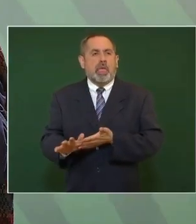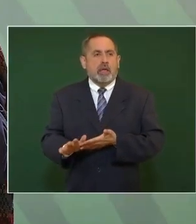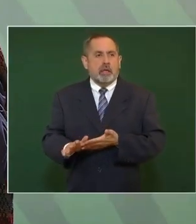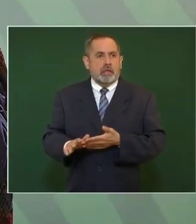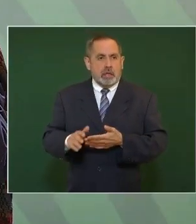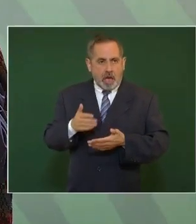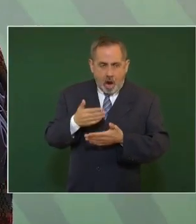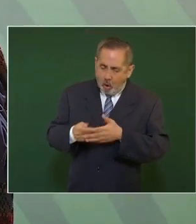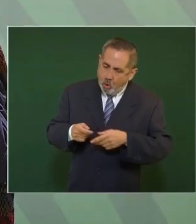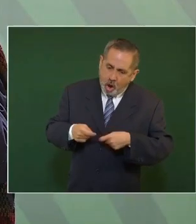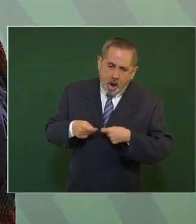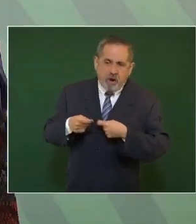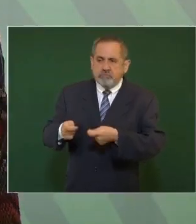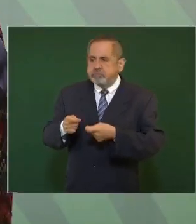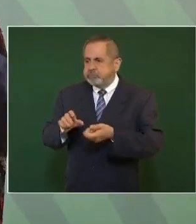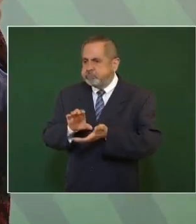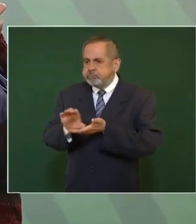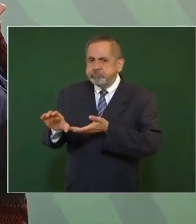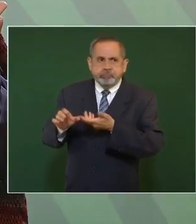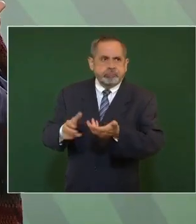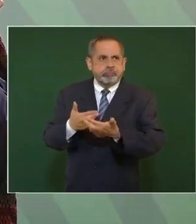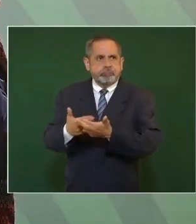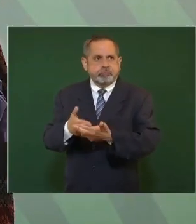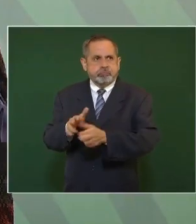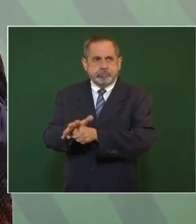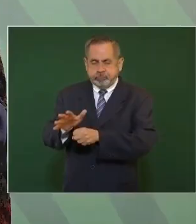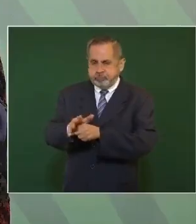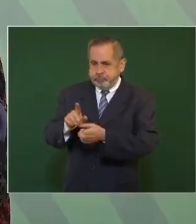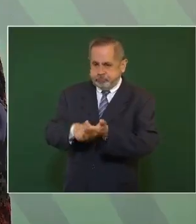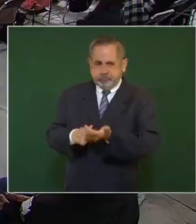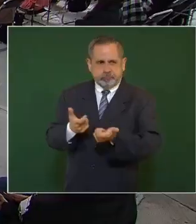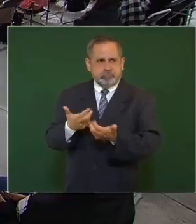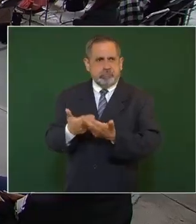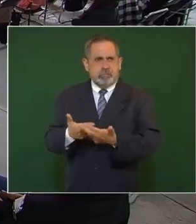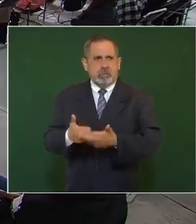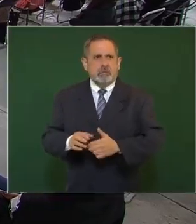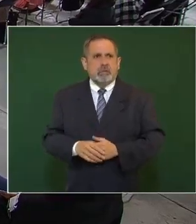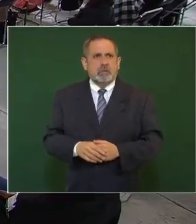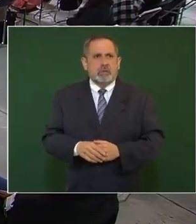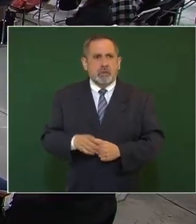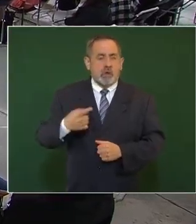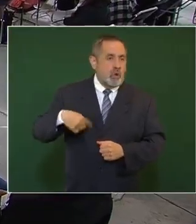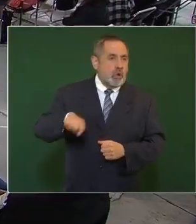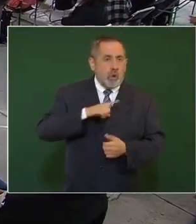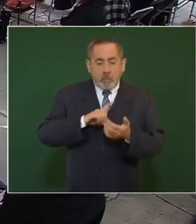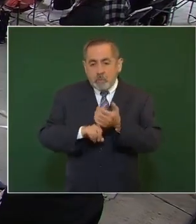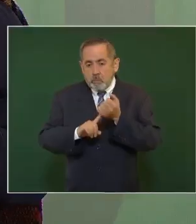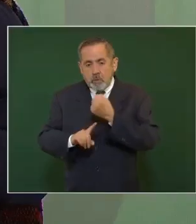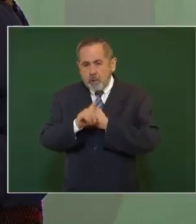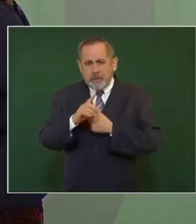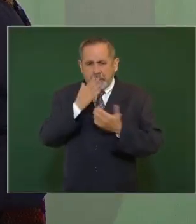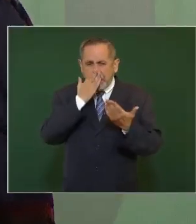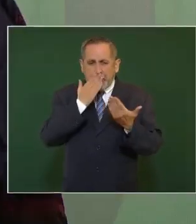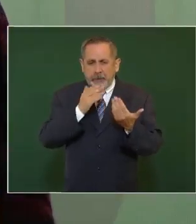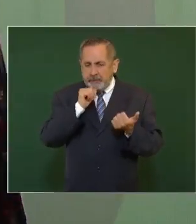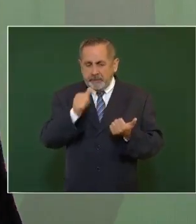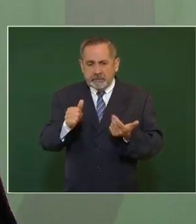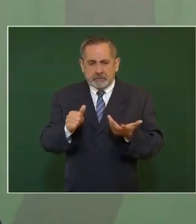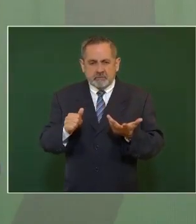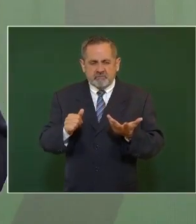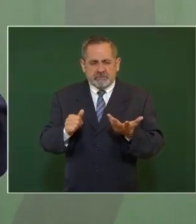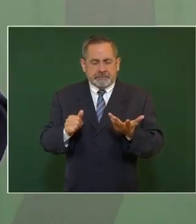corrupción. Ahora nos rinde el presupuesto. No tenemos problemas